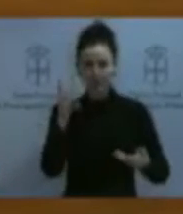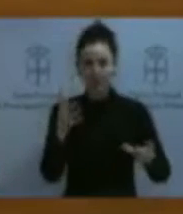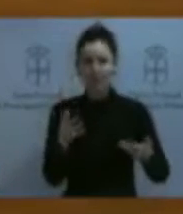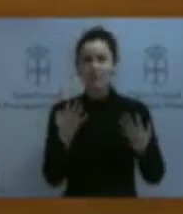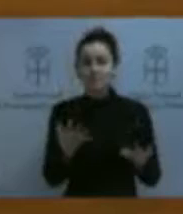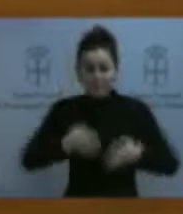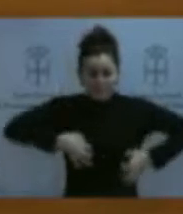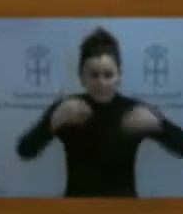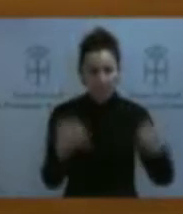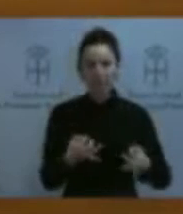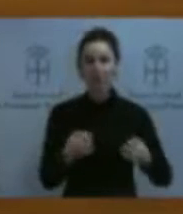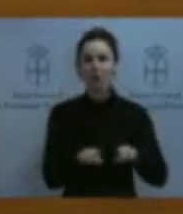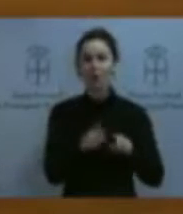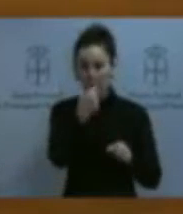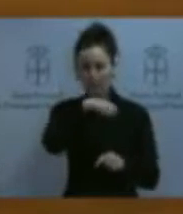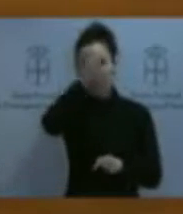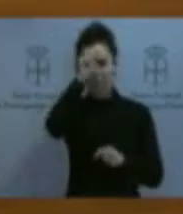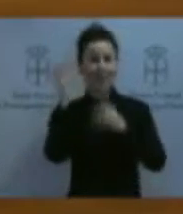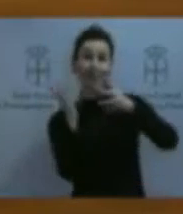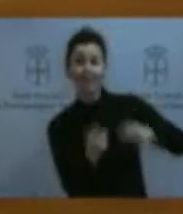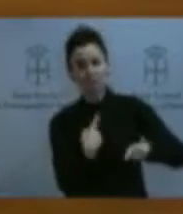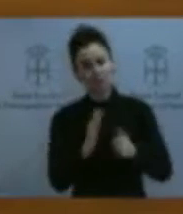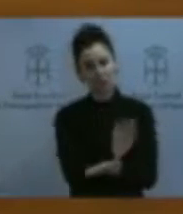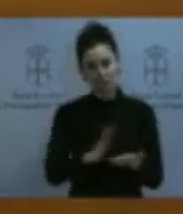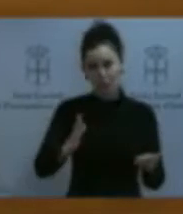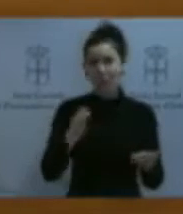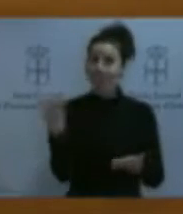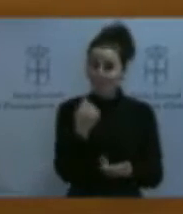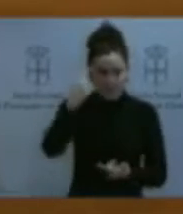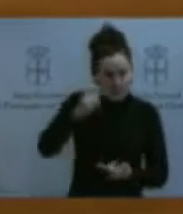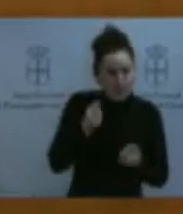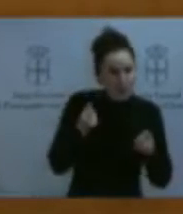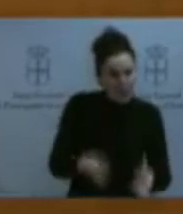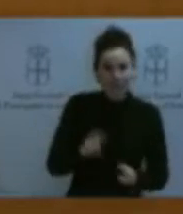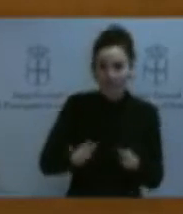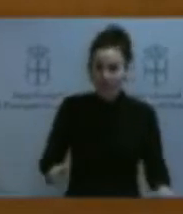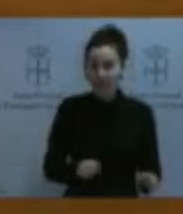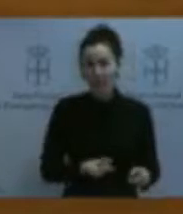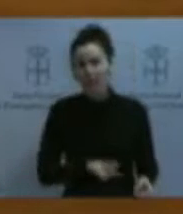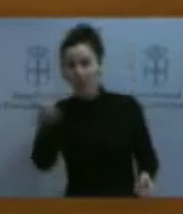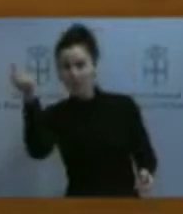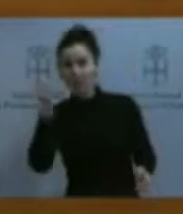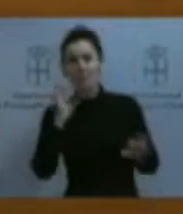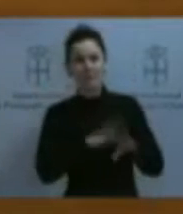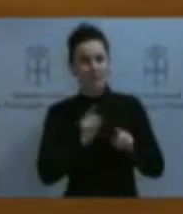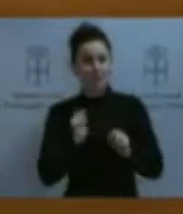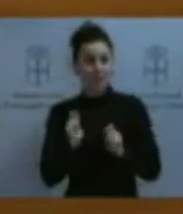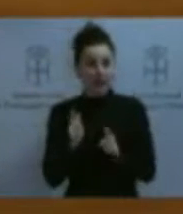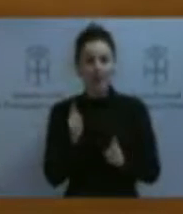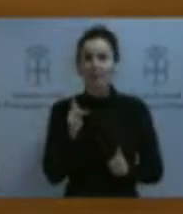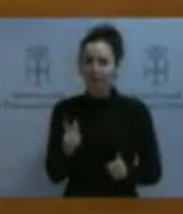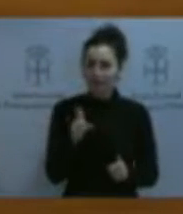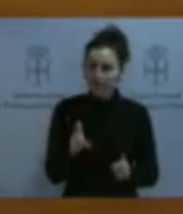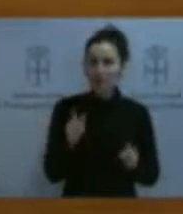avance, que tengamos un censo de las personas emigradas, implique el garantizar los derechos y los servicios del Principado, ¿no? Que no